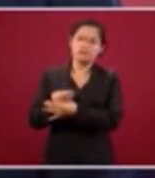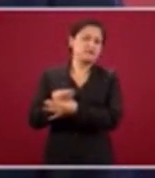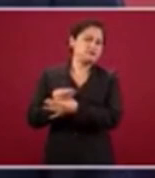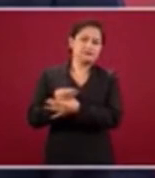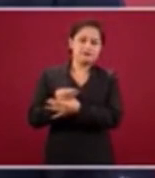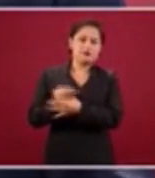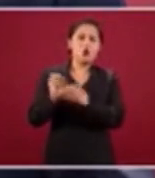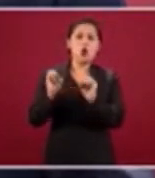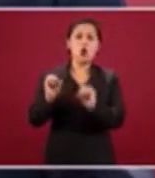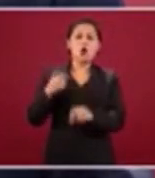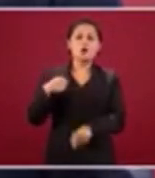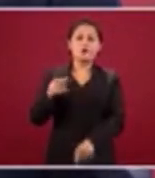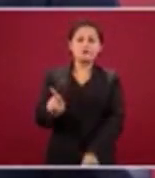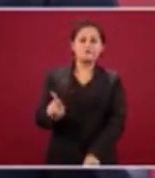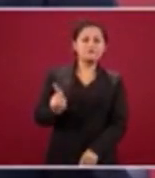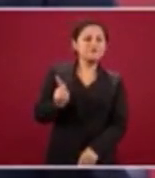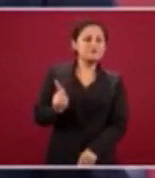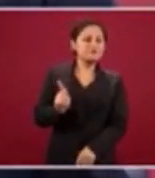simulador.